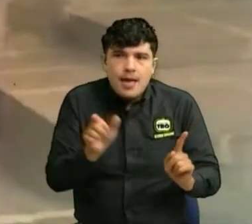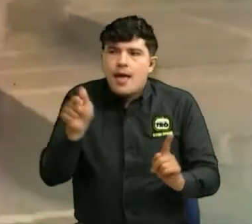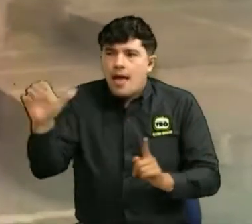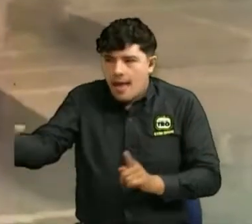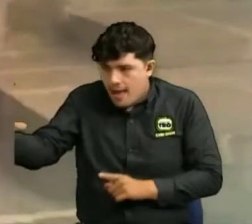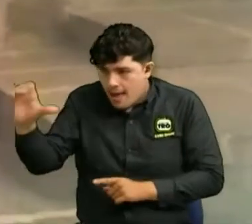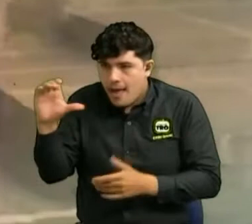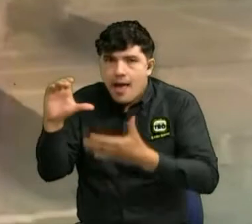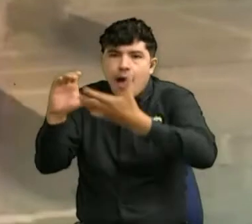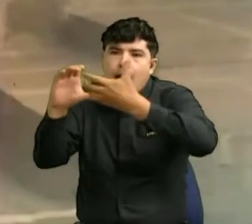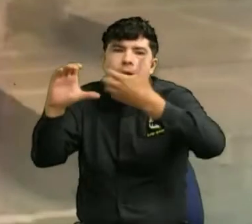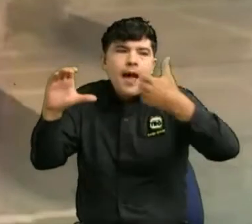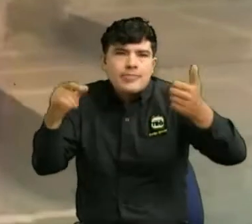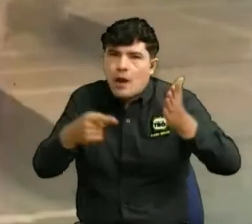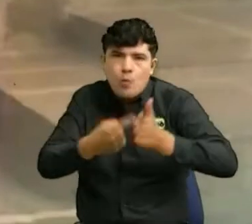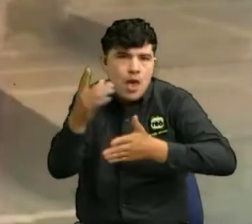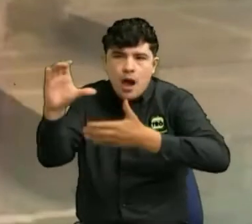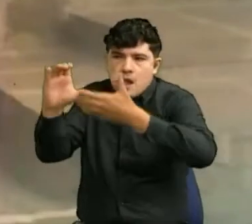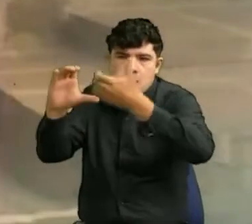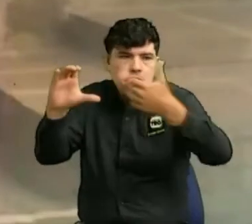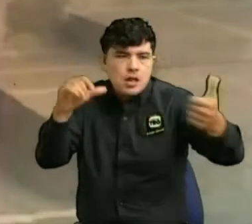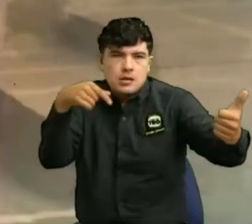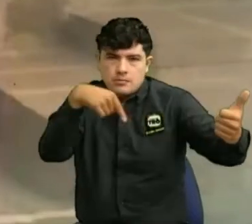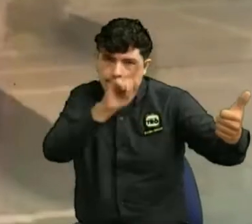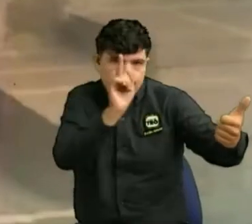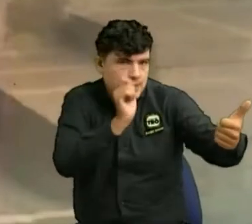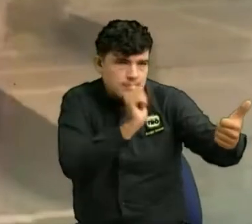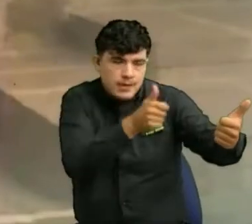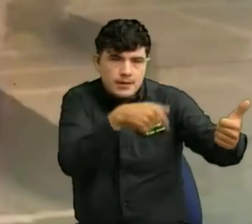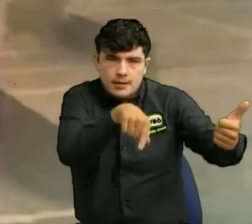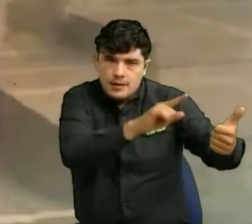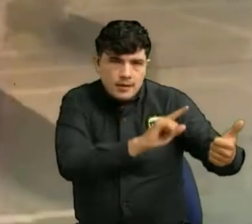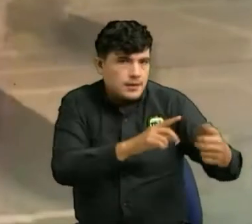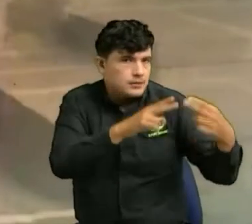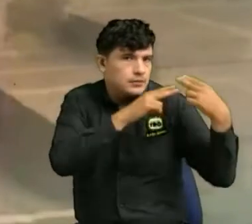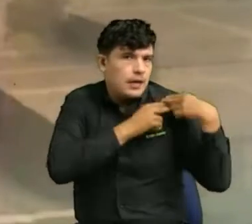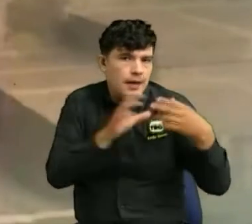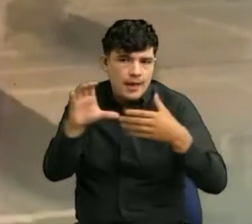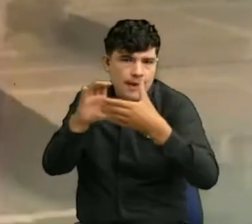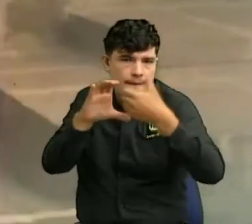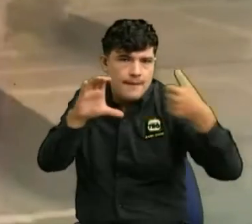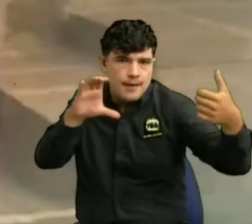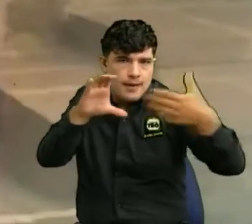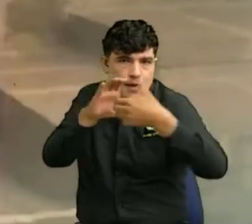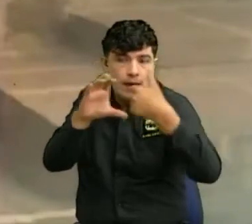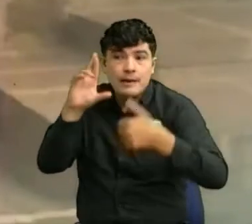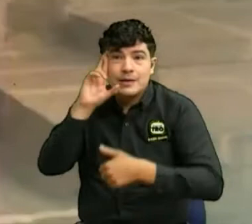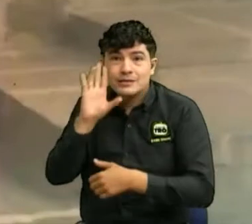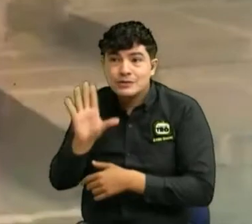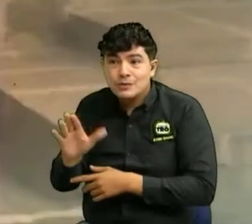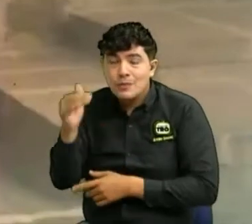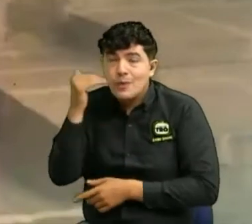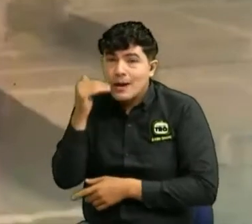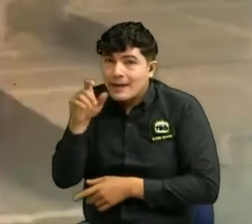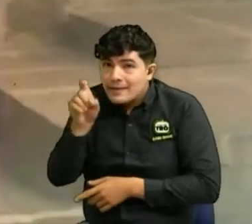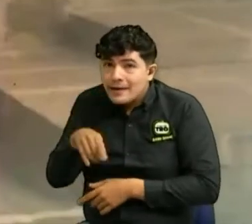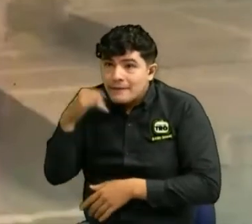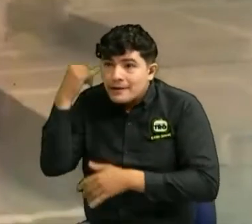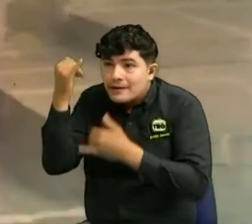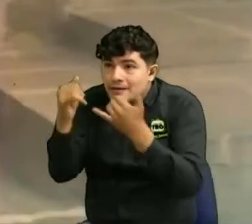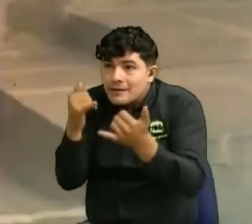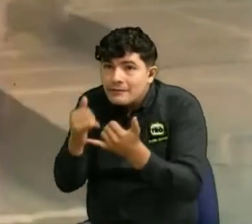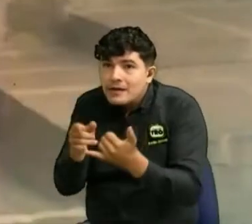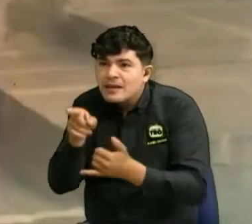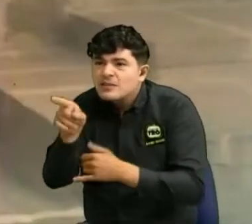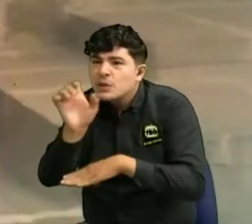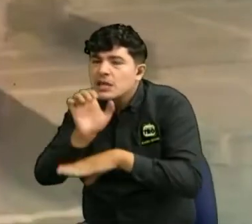lo primero que la señora tiene que hacer es identificar la entidad financiera a la cual le solicitó el crédito